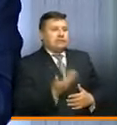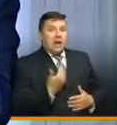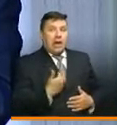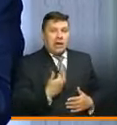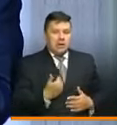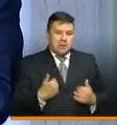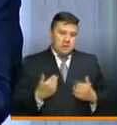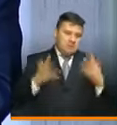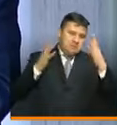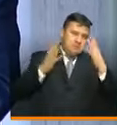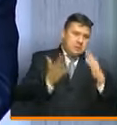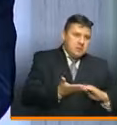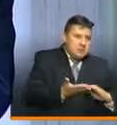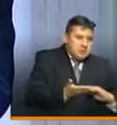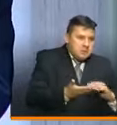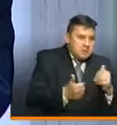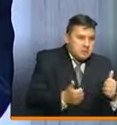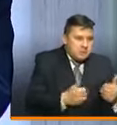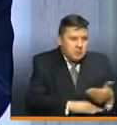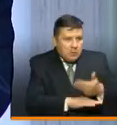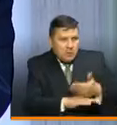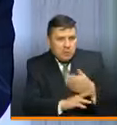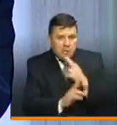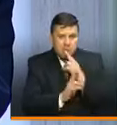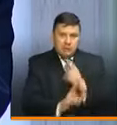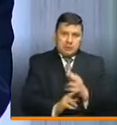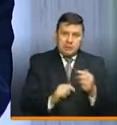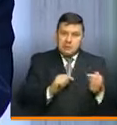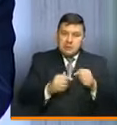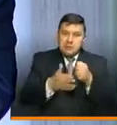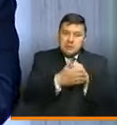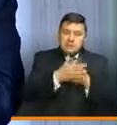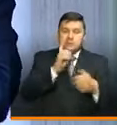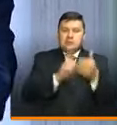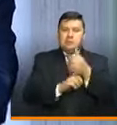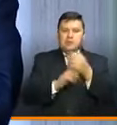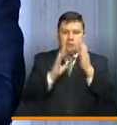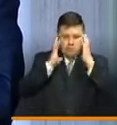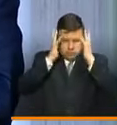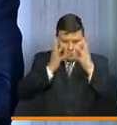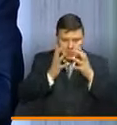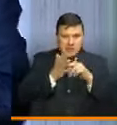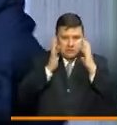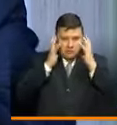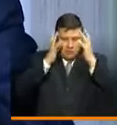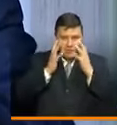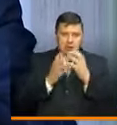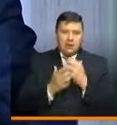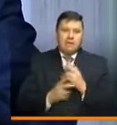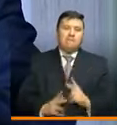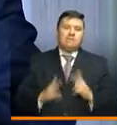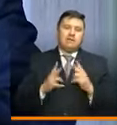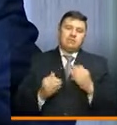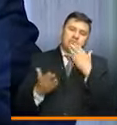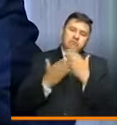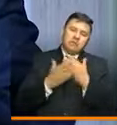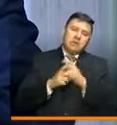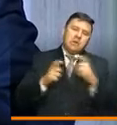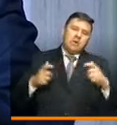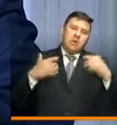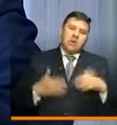que celebro el esfuerzo, celebro además el resultado de este reto Cascos de Vida y agradezco enormemente a quienes han